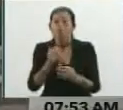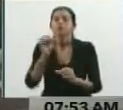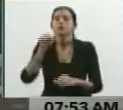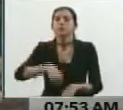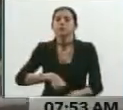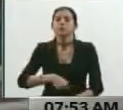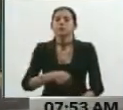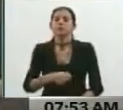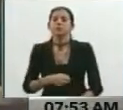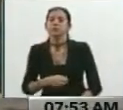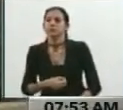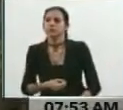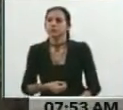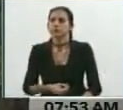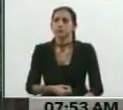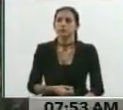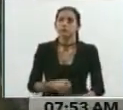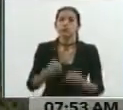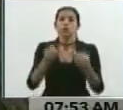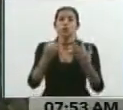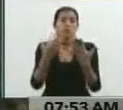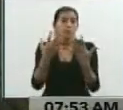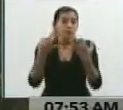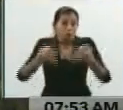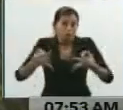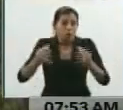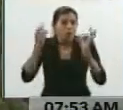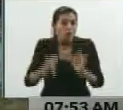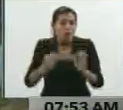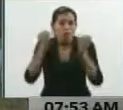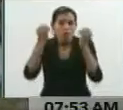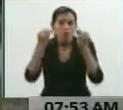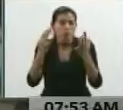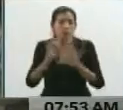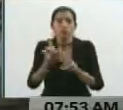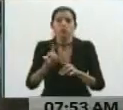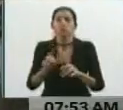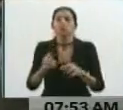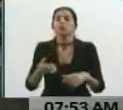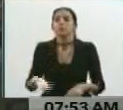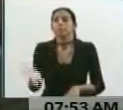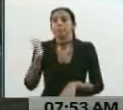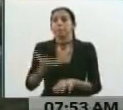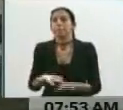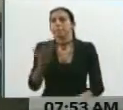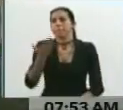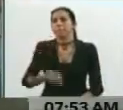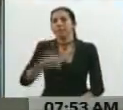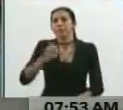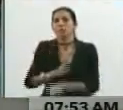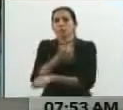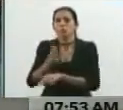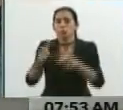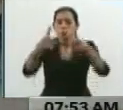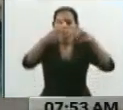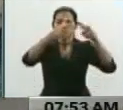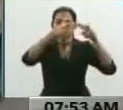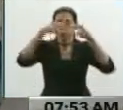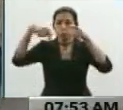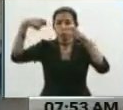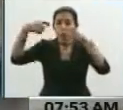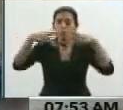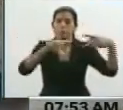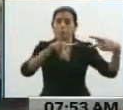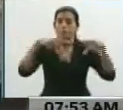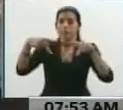y realmente las estadísticas no tengo más pero el índice de el incremento de la utilización de estos equipos ha sido en los últimos